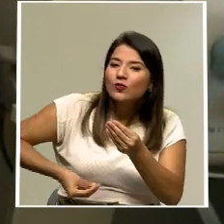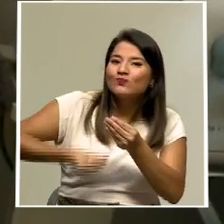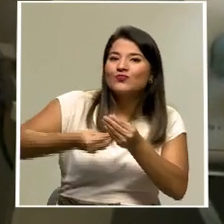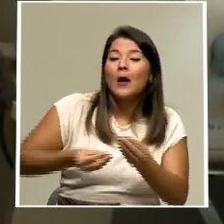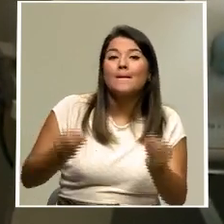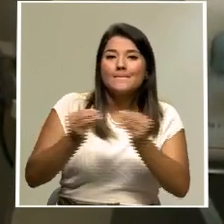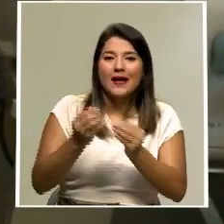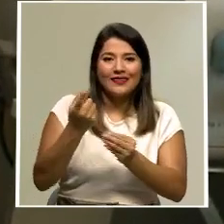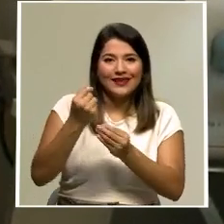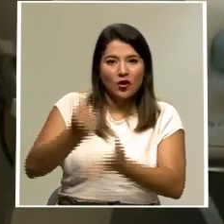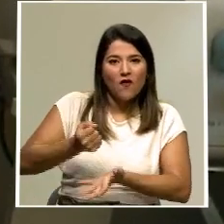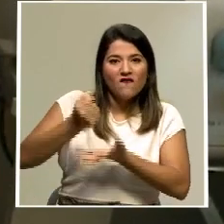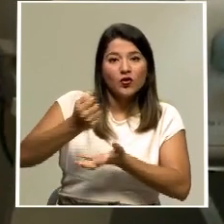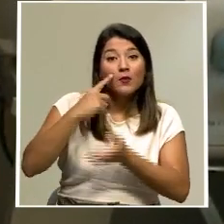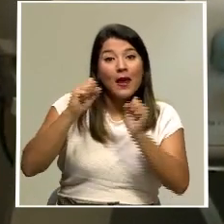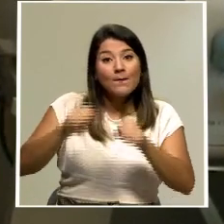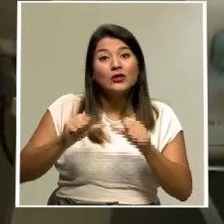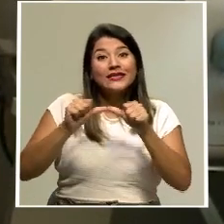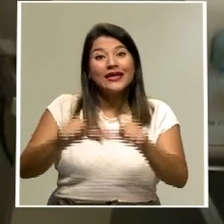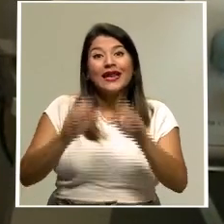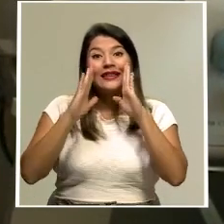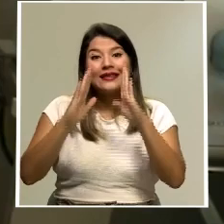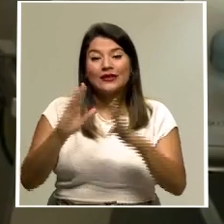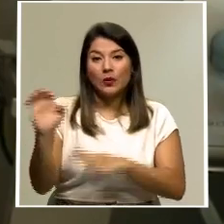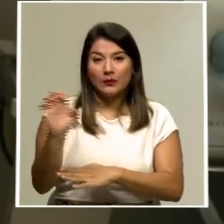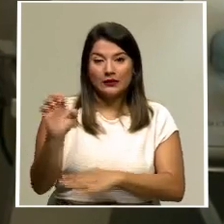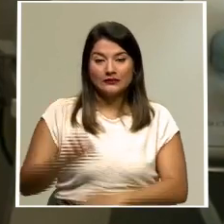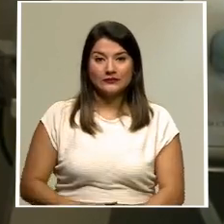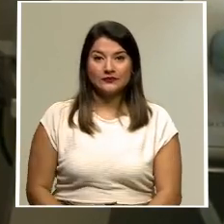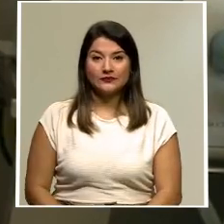para seguir trabajando en la emergencia.